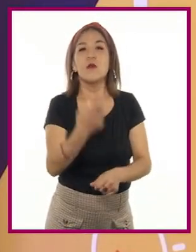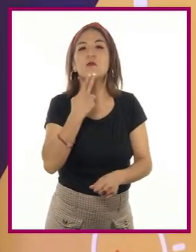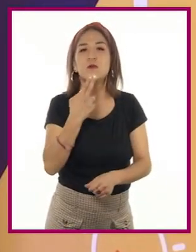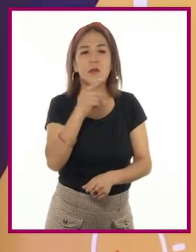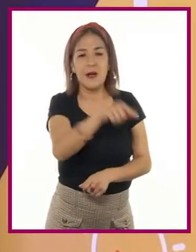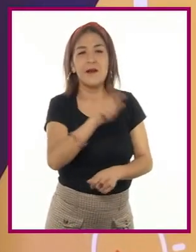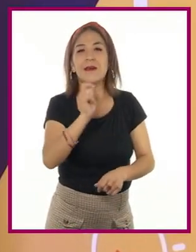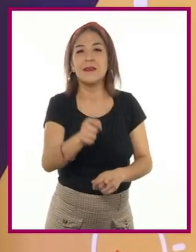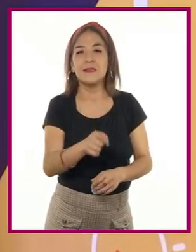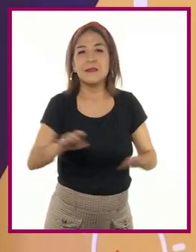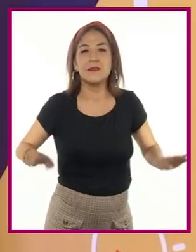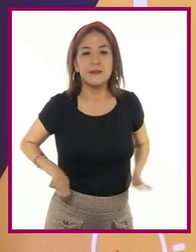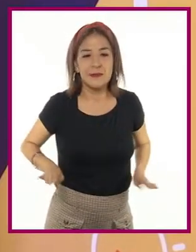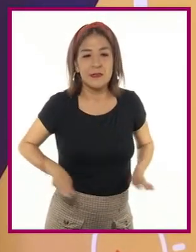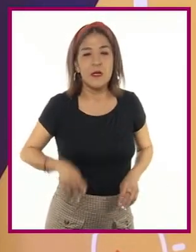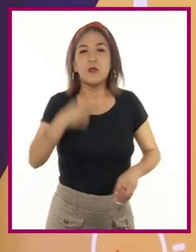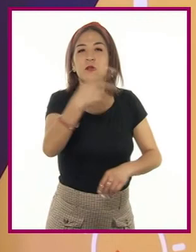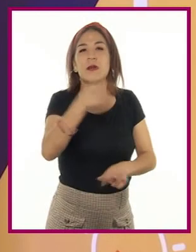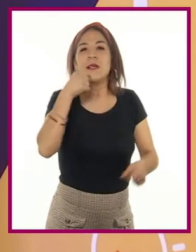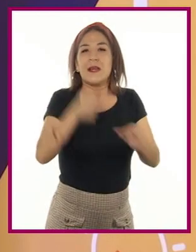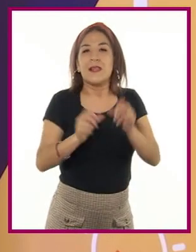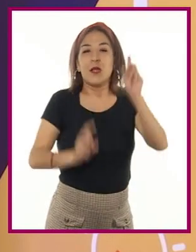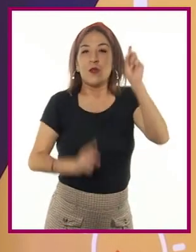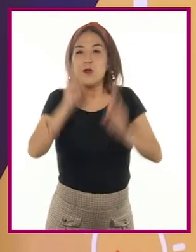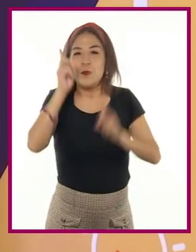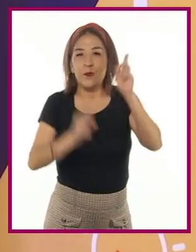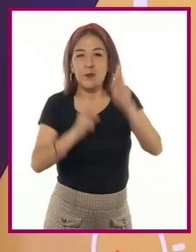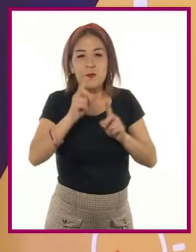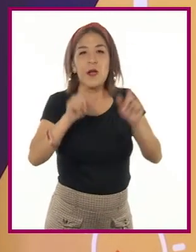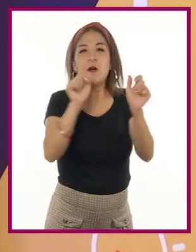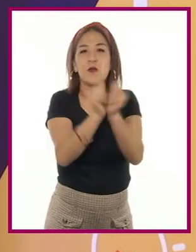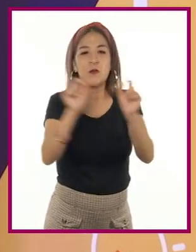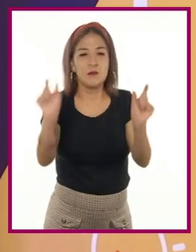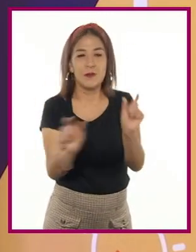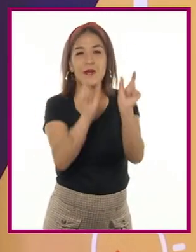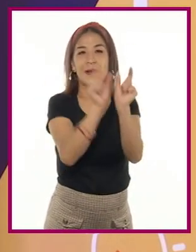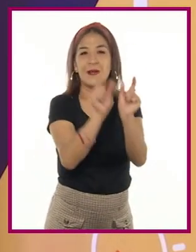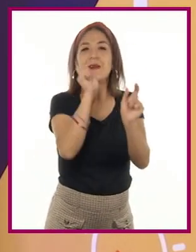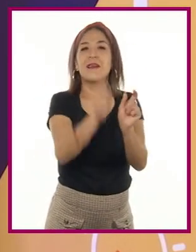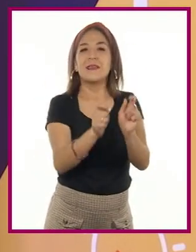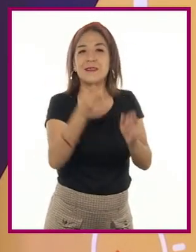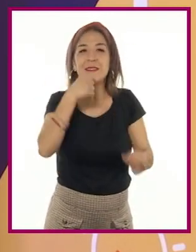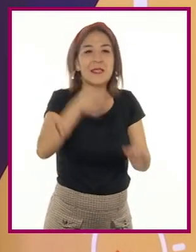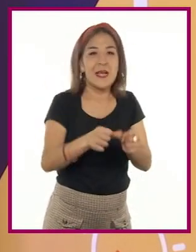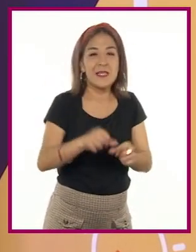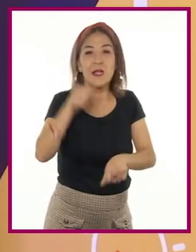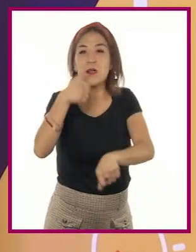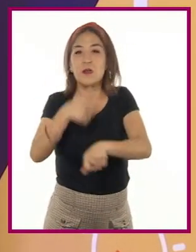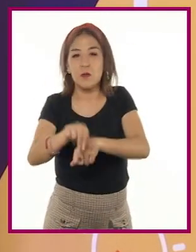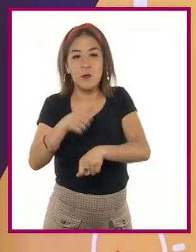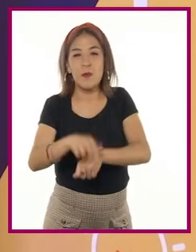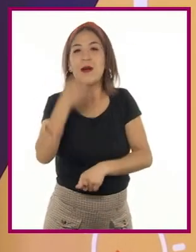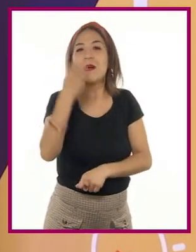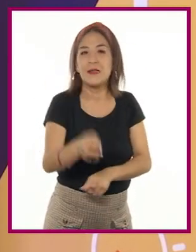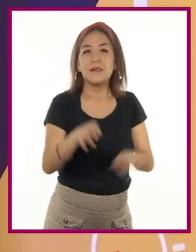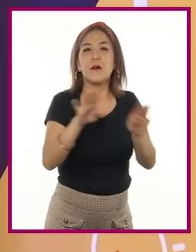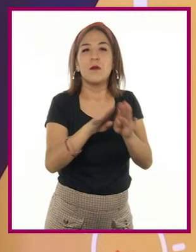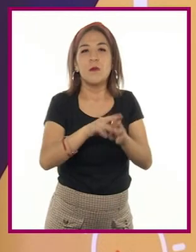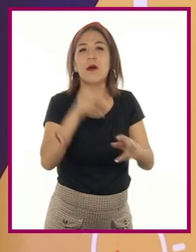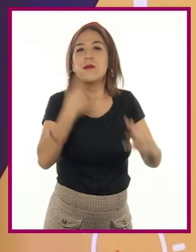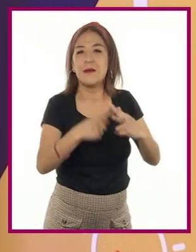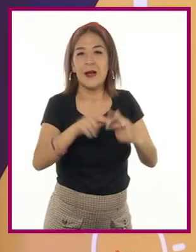corresponde a la variable como incógnita en donde al estar determinada en una ecuación se realiza el proceso algebraico